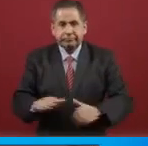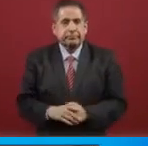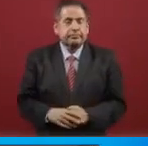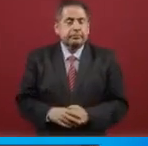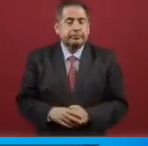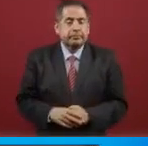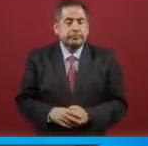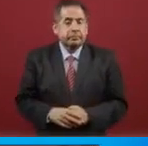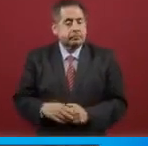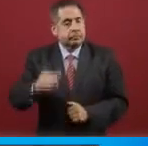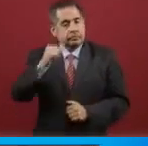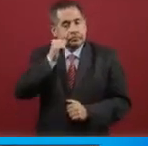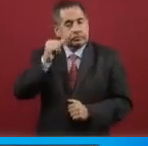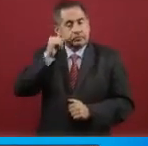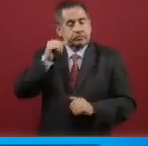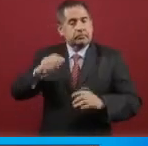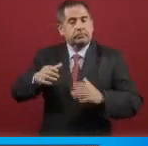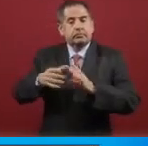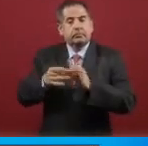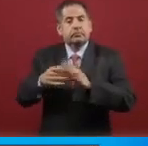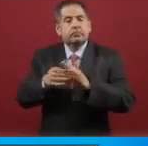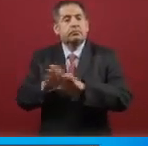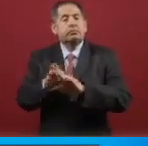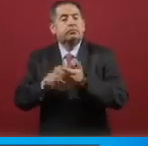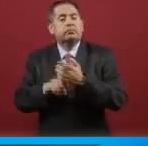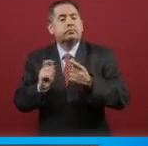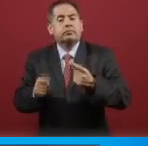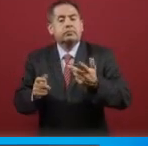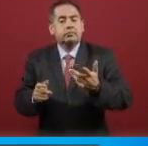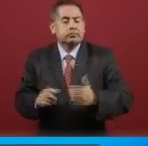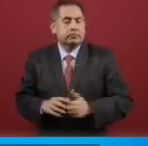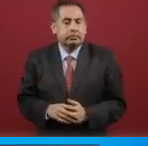Se canceló lo de